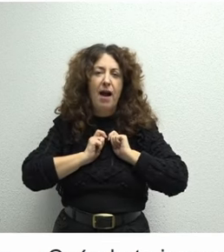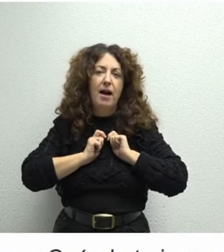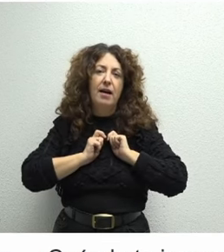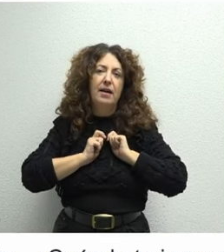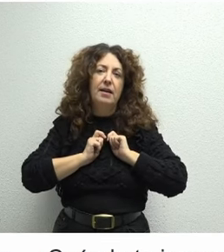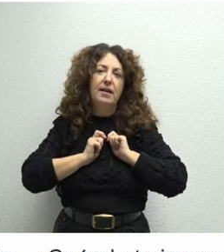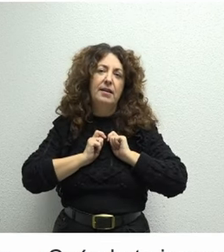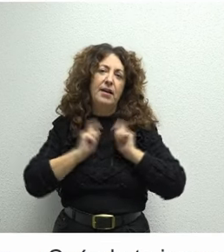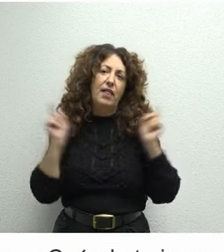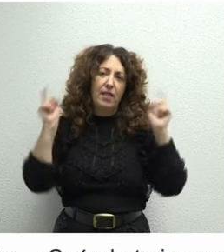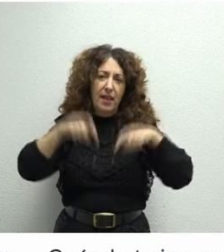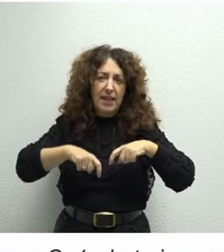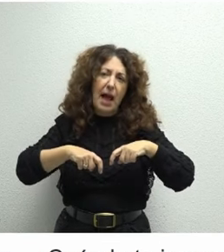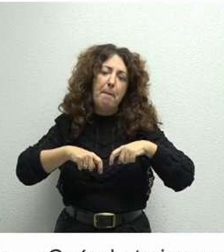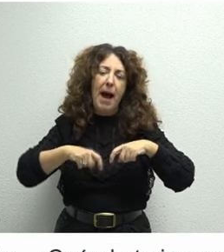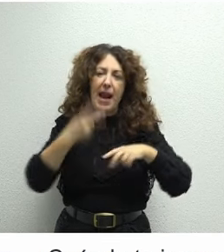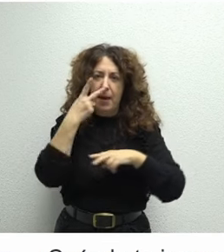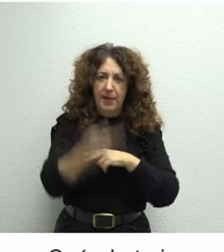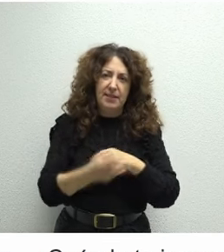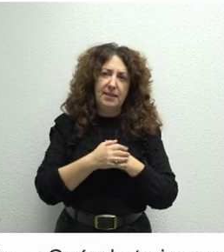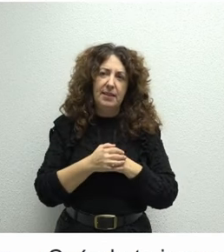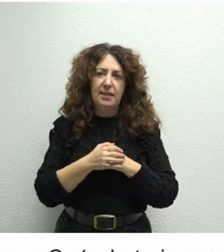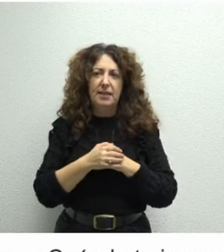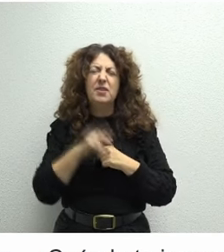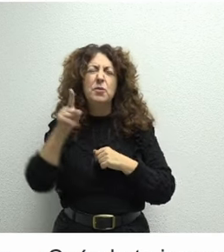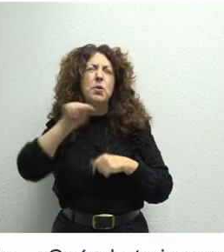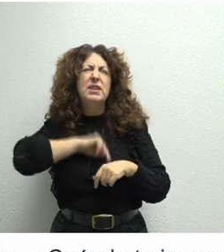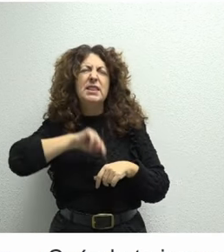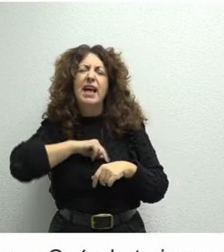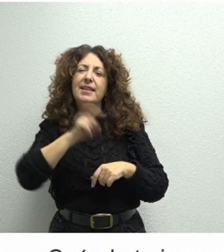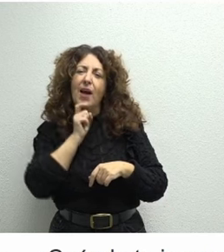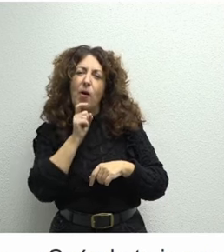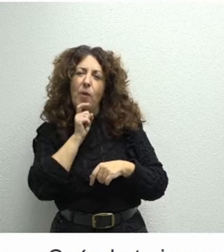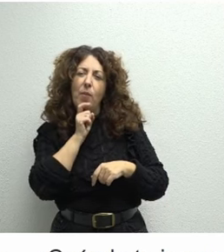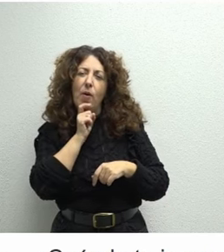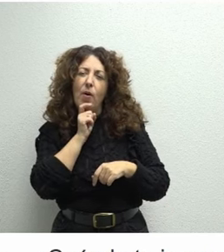la visita Y eso cómo te hace a ti sentir